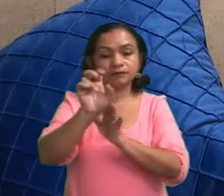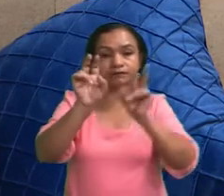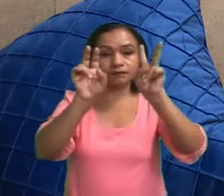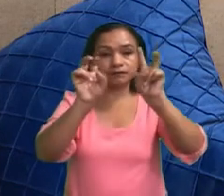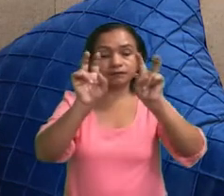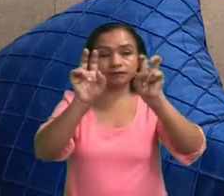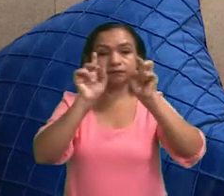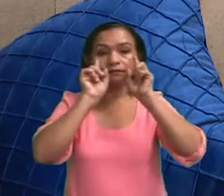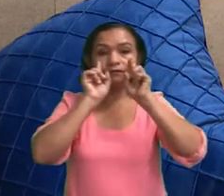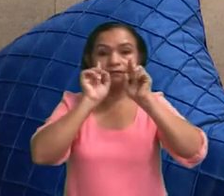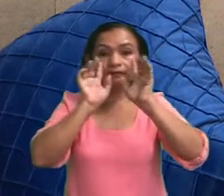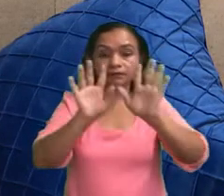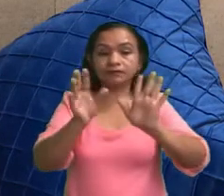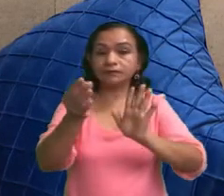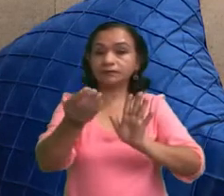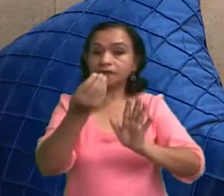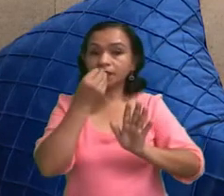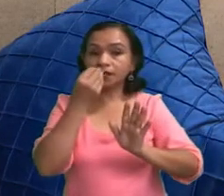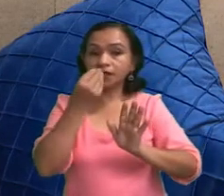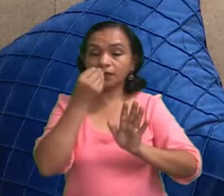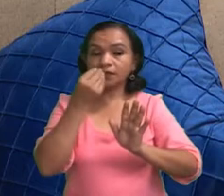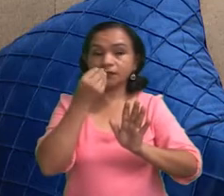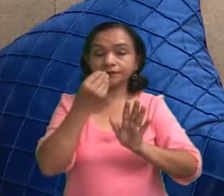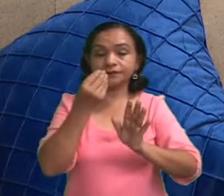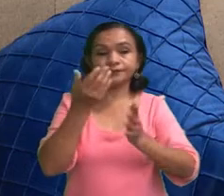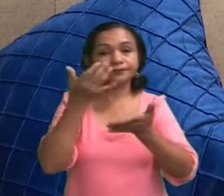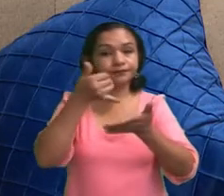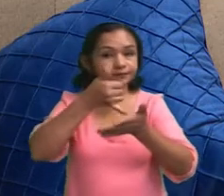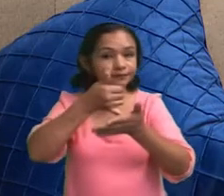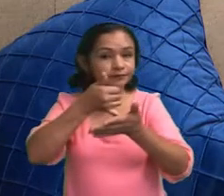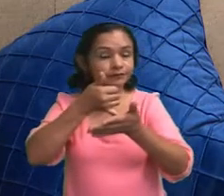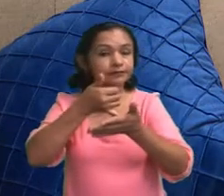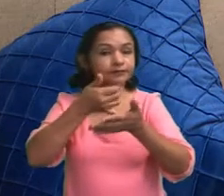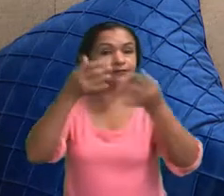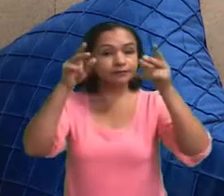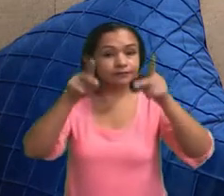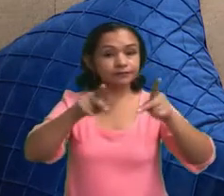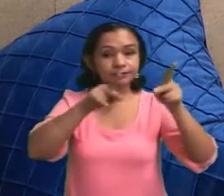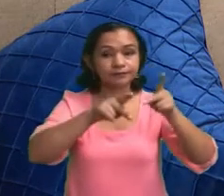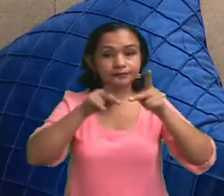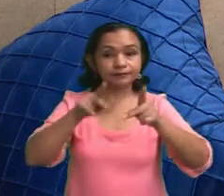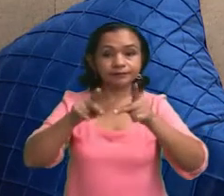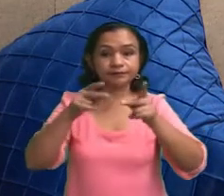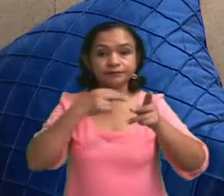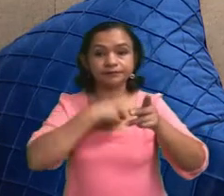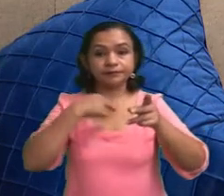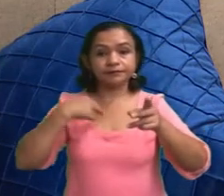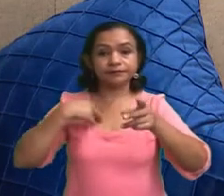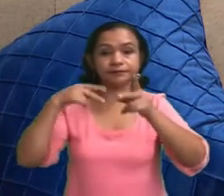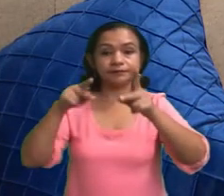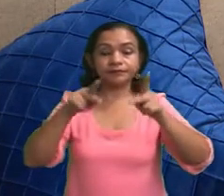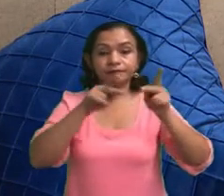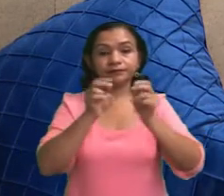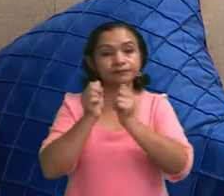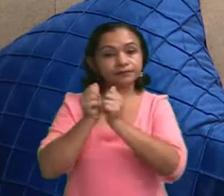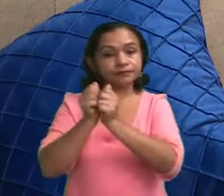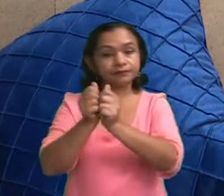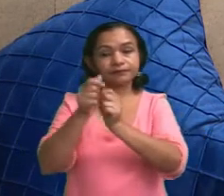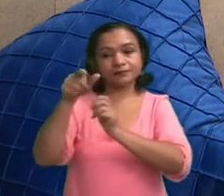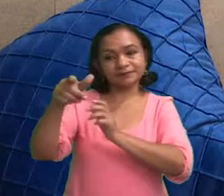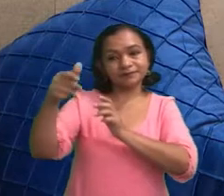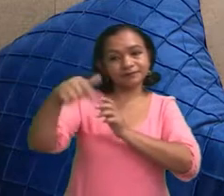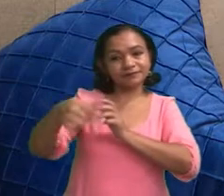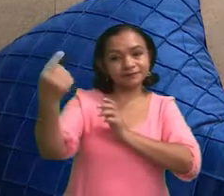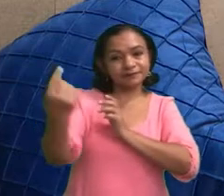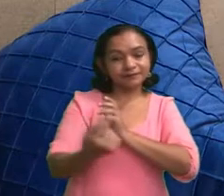de soberanía y seguridad alimentaria y nutricional. Pues con nosotros me encuentro muy bien acompañado con uno de los diputados que ha